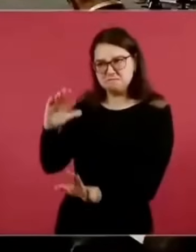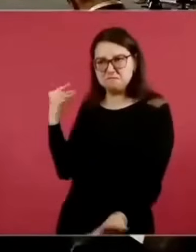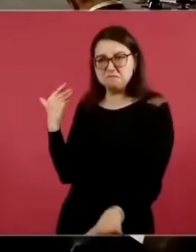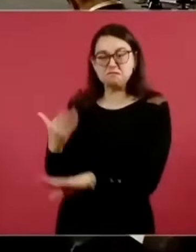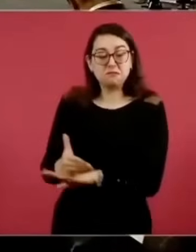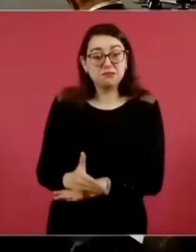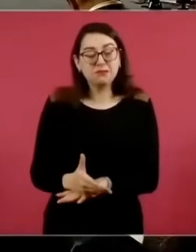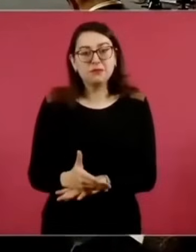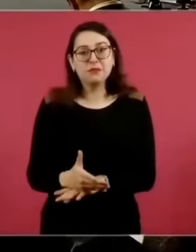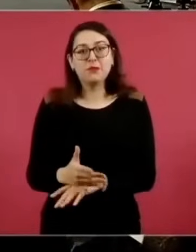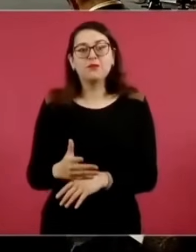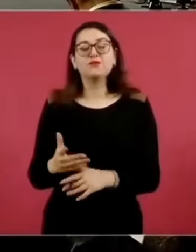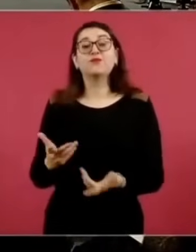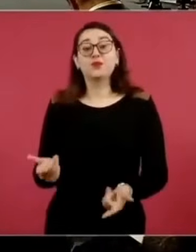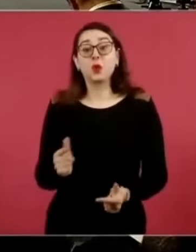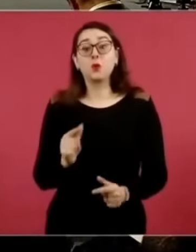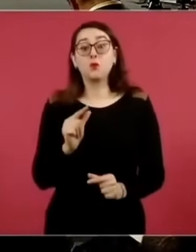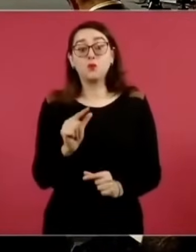conformando un grupo